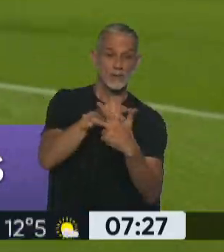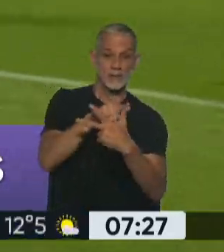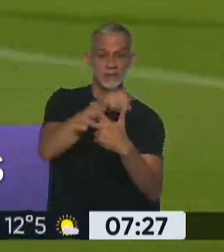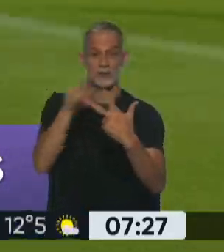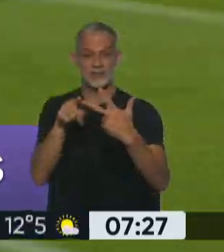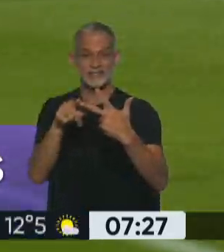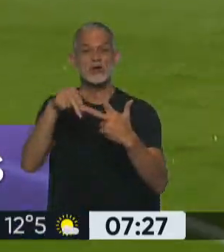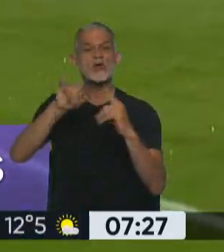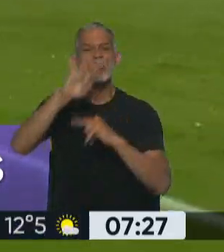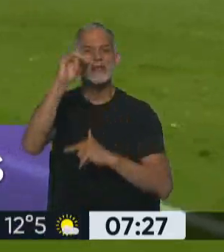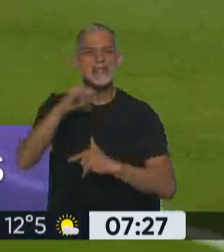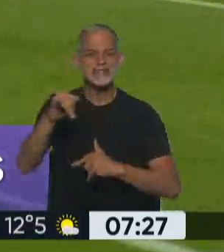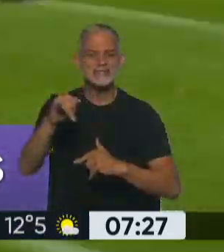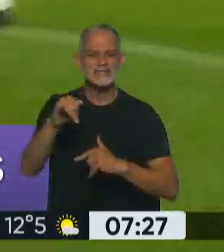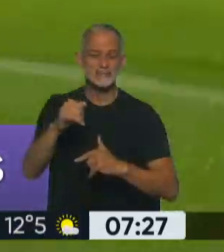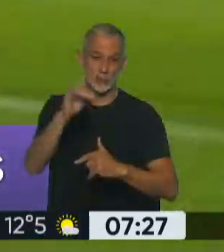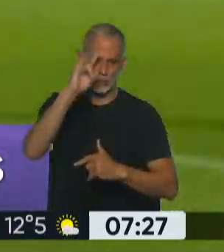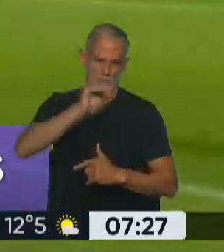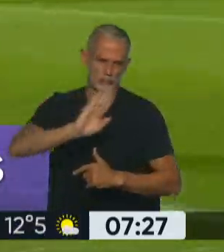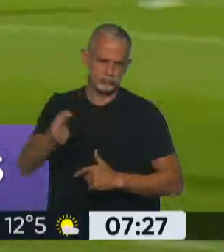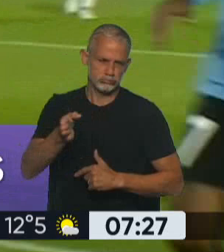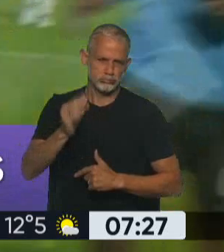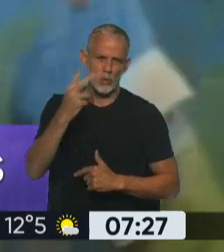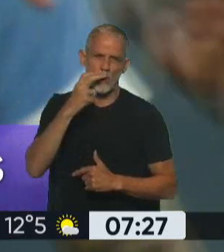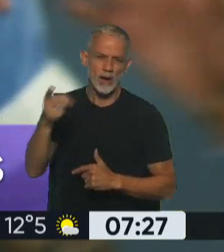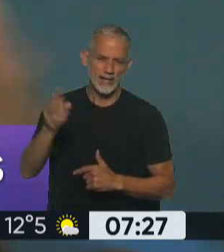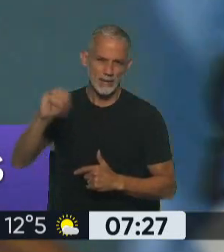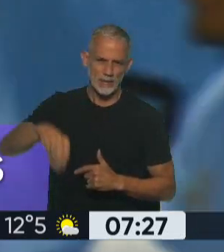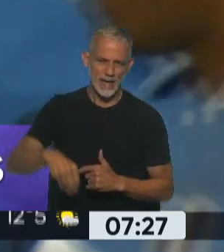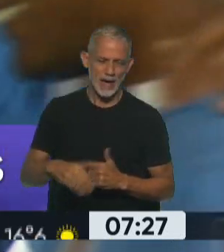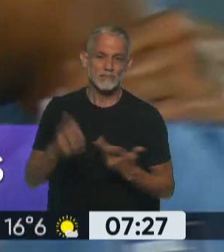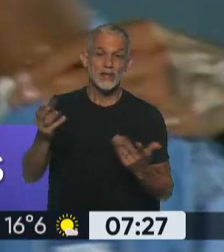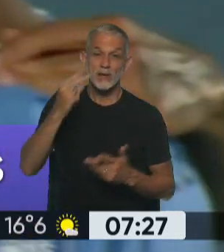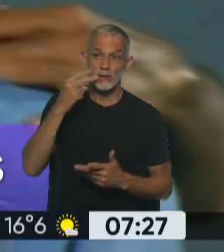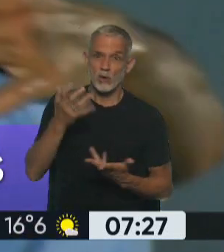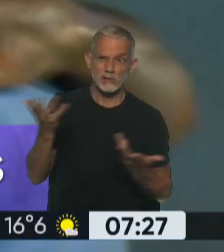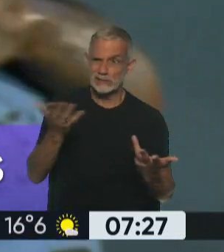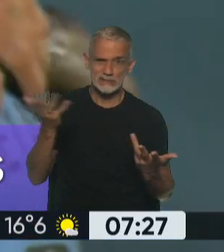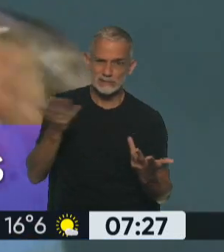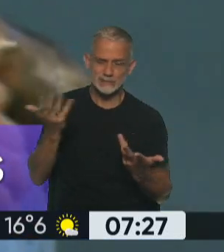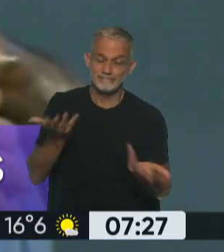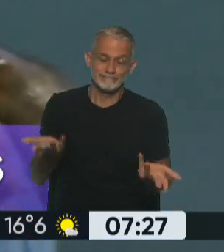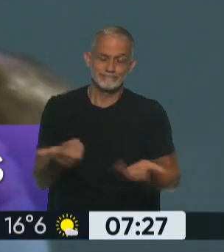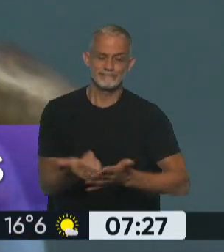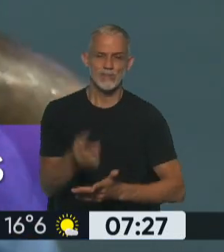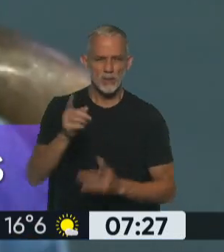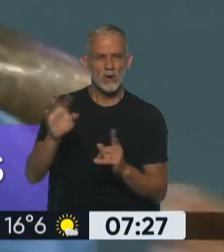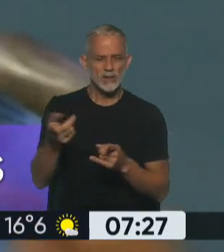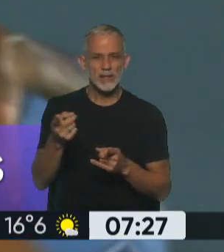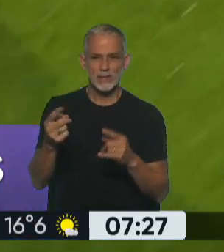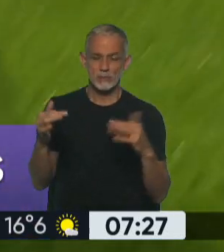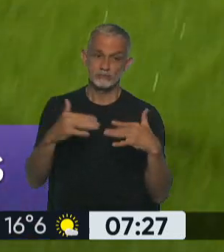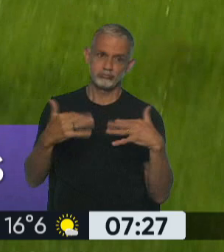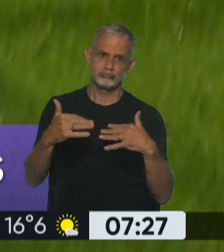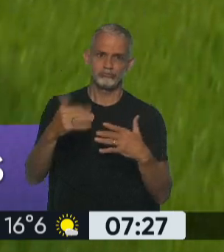Darwin para el triunfo contundente sobre Bolivia, que no hace pie en la eliminatoria, pero también se encontró con uno de los